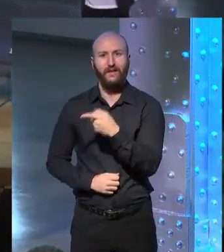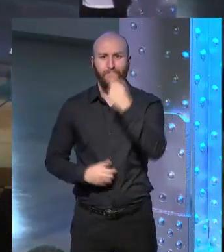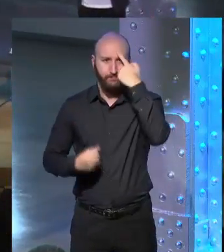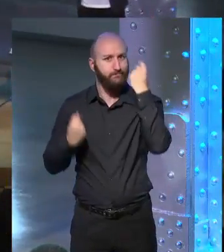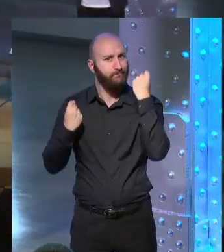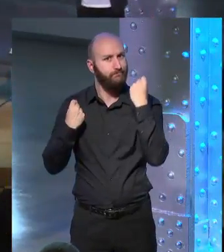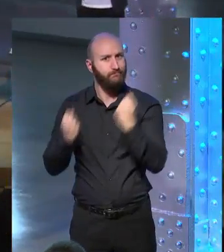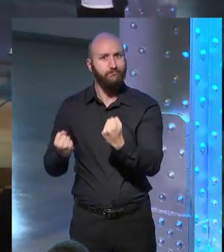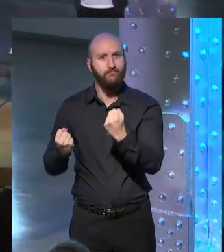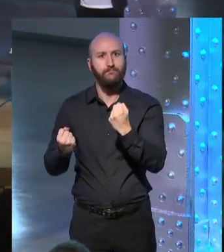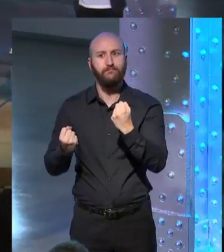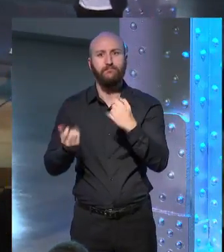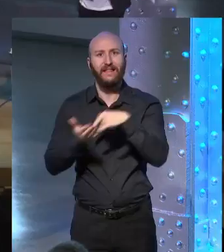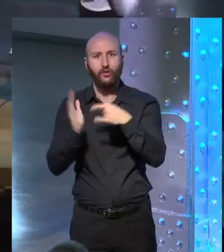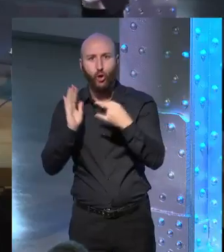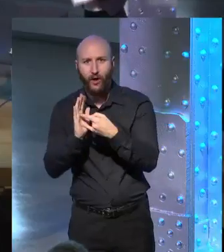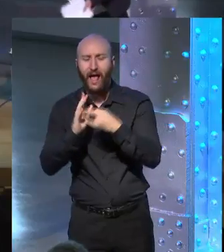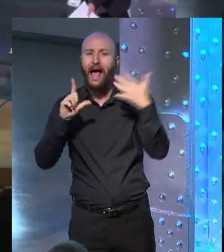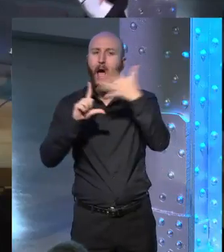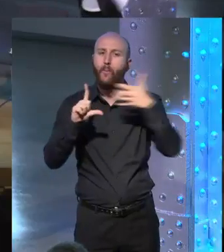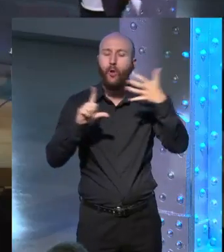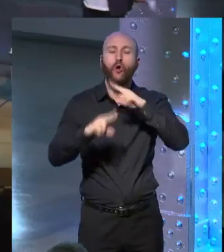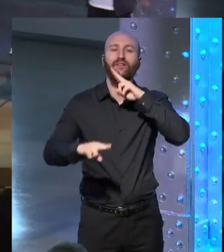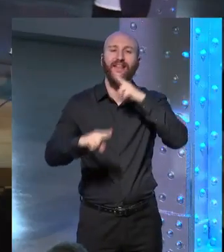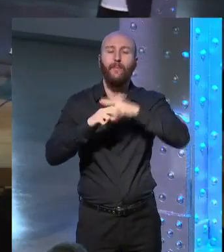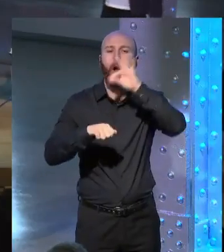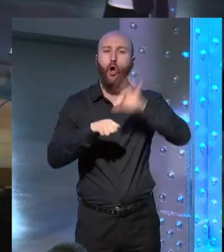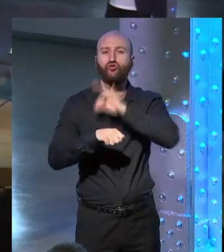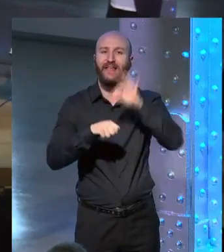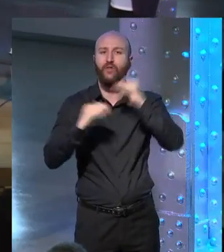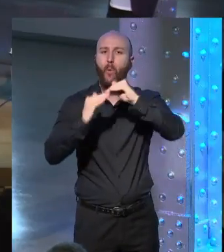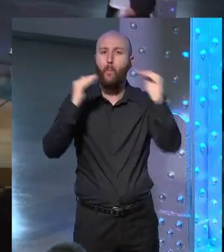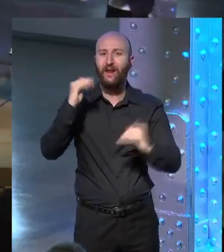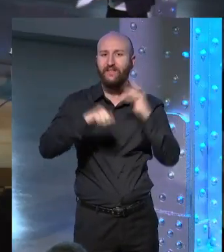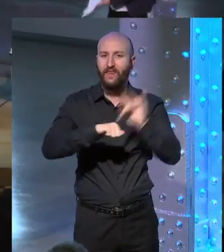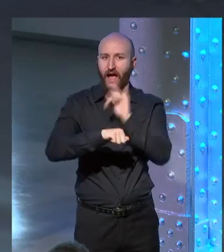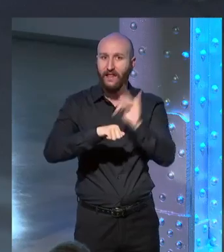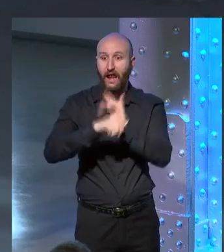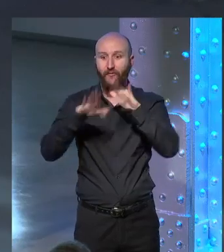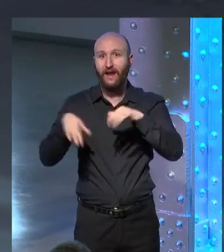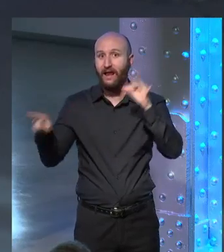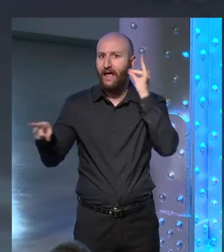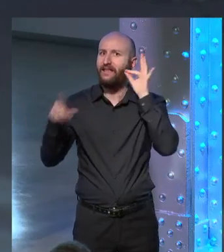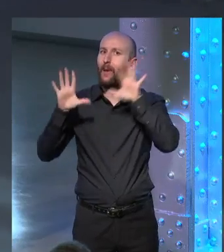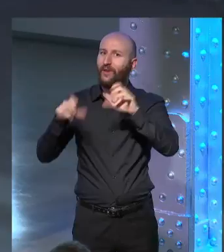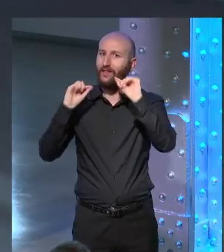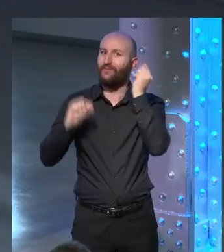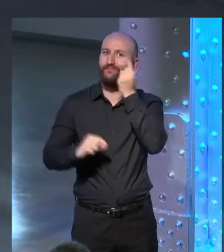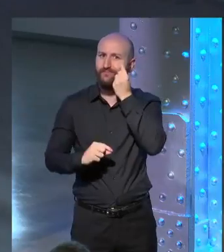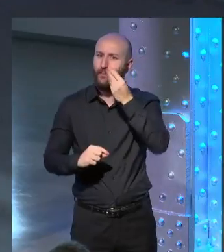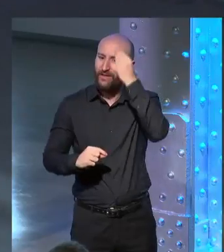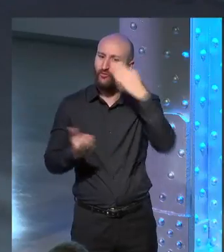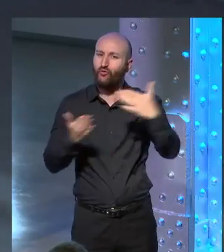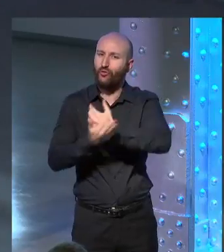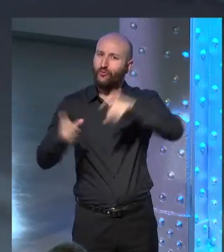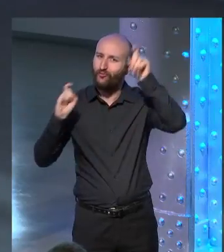experta tanto en tecnología, tiene un blog que se llama Cosiendo la brecha digital, y ella ha aprendido, y creo que nos puede enseñar a